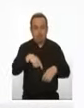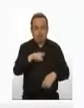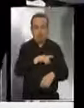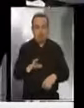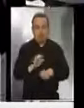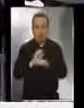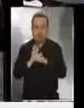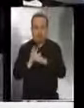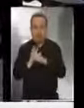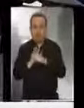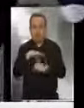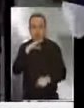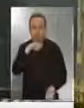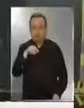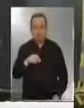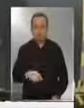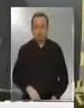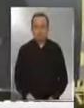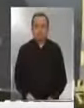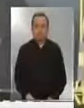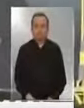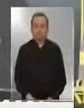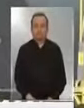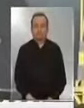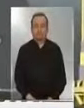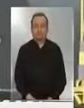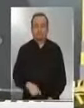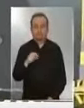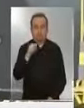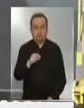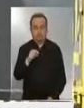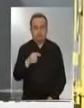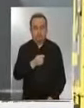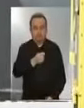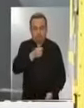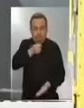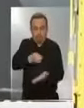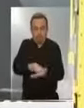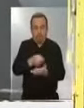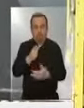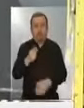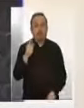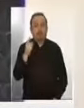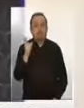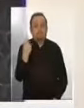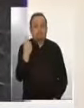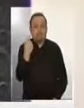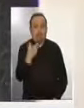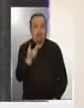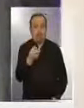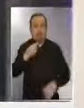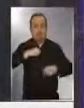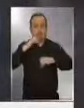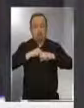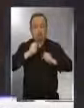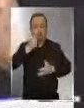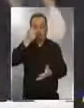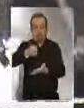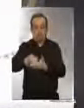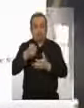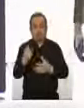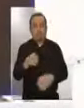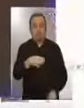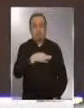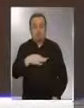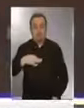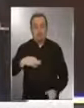padecen COVID-19. El aporte privado llegó poco después del balance entregado por el propio ministro